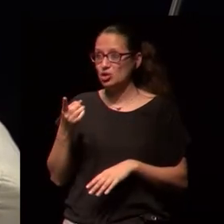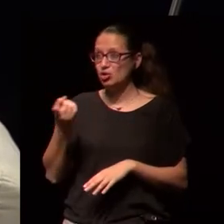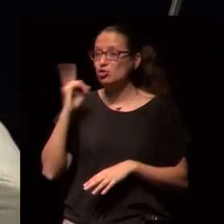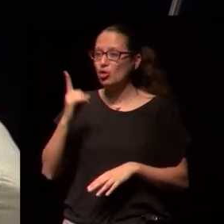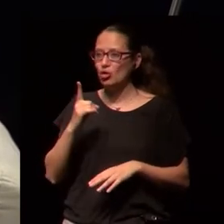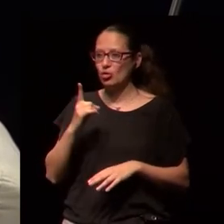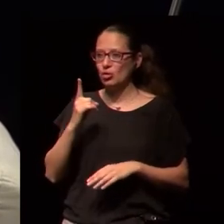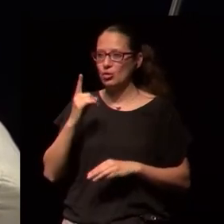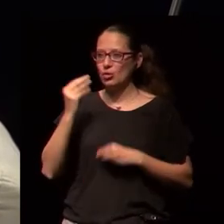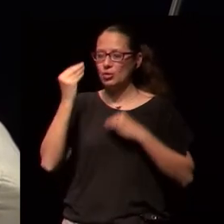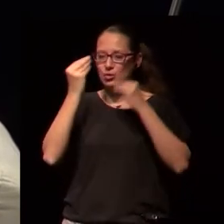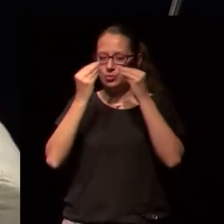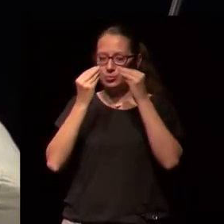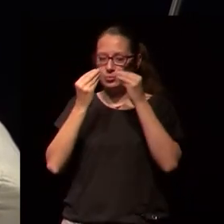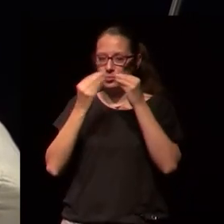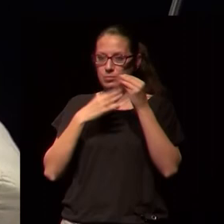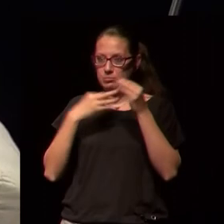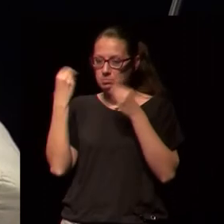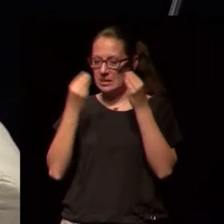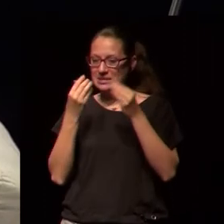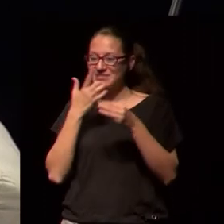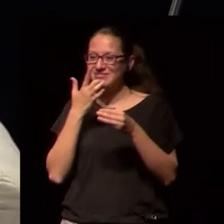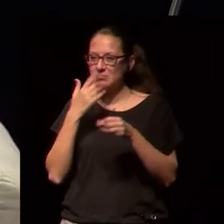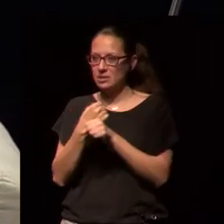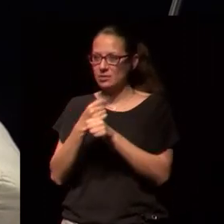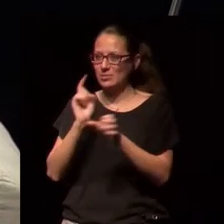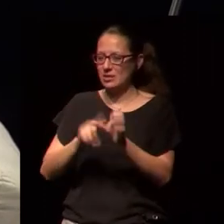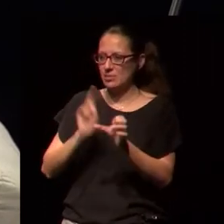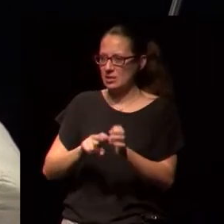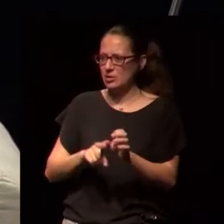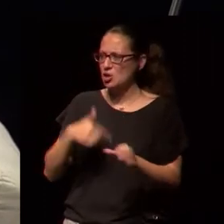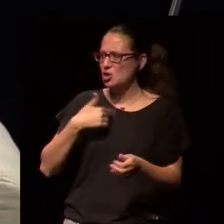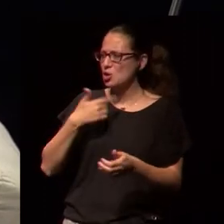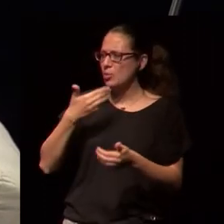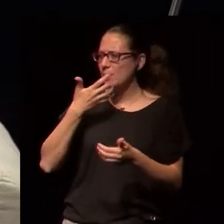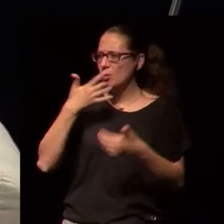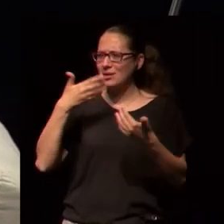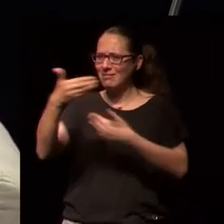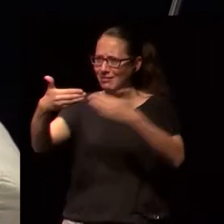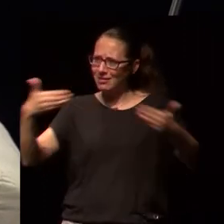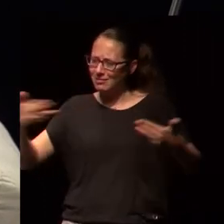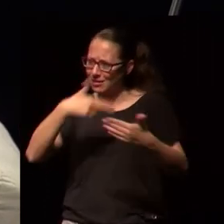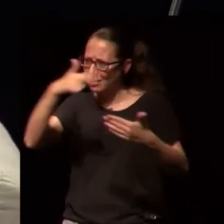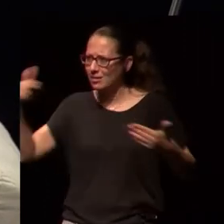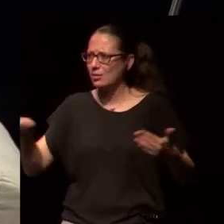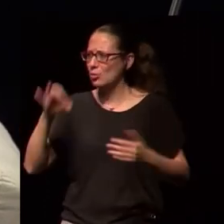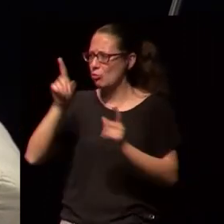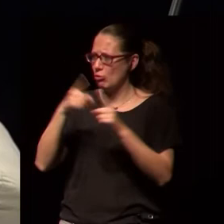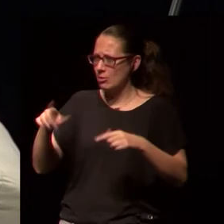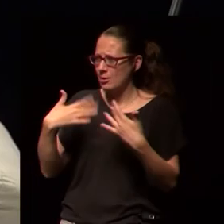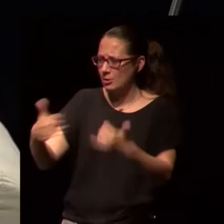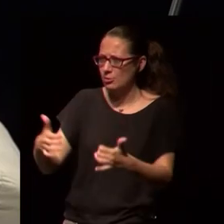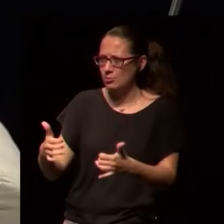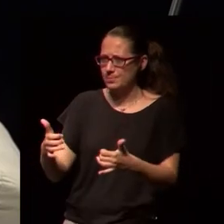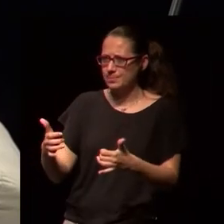se plantea cuando el trabajo es de naturaleza participativa. Yo nunca he ido a una galería ni a un concierto. Nunca me han